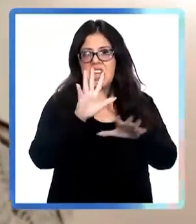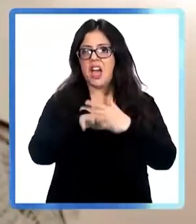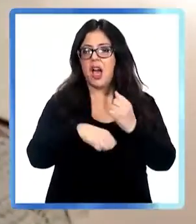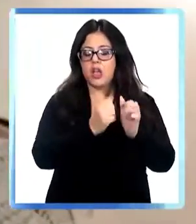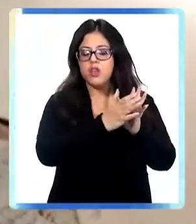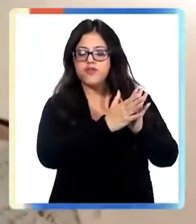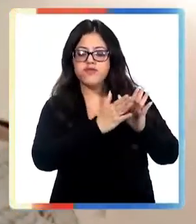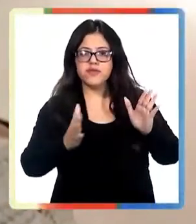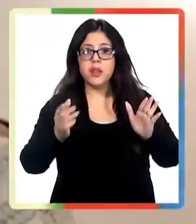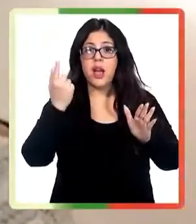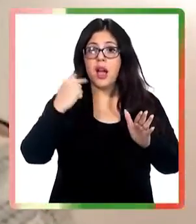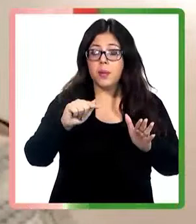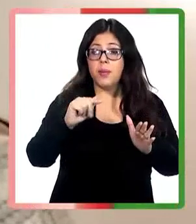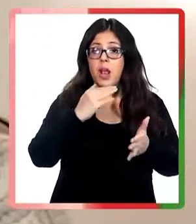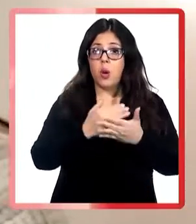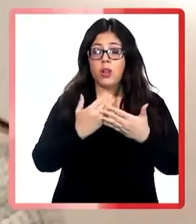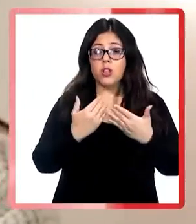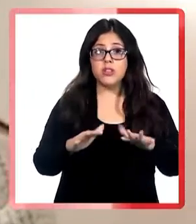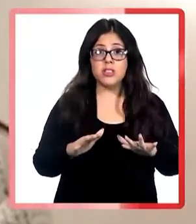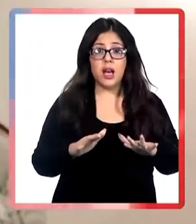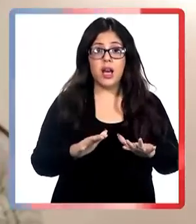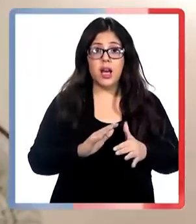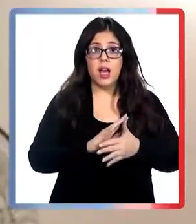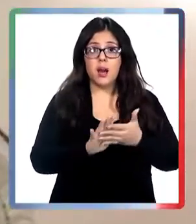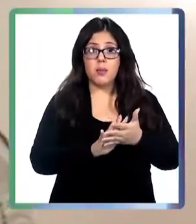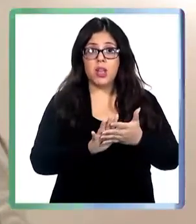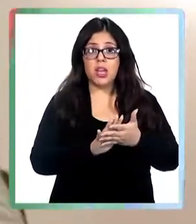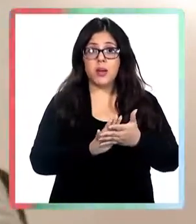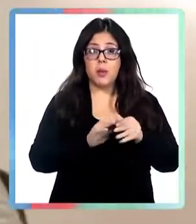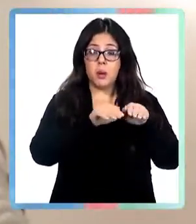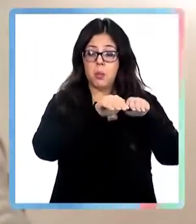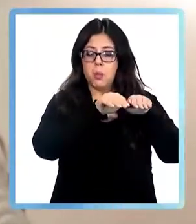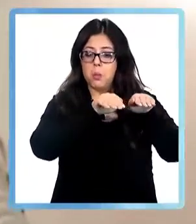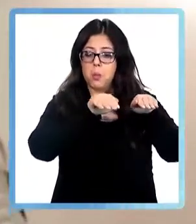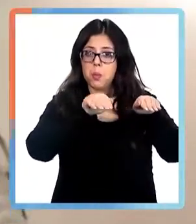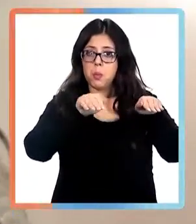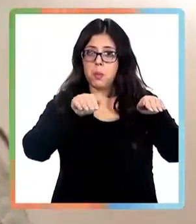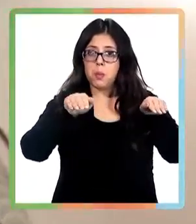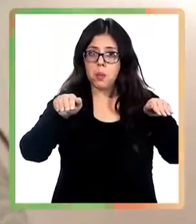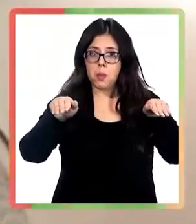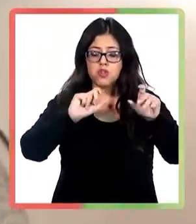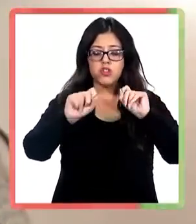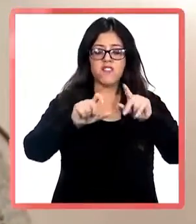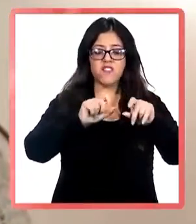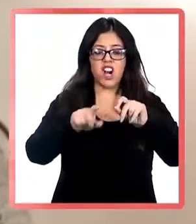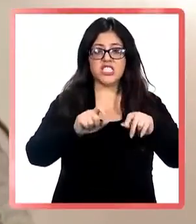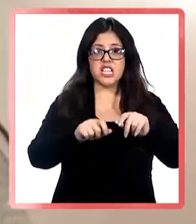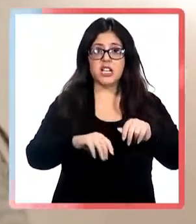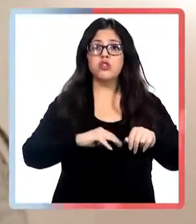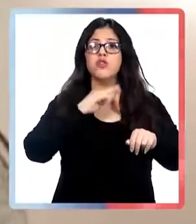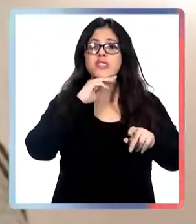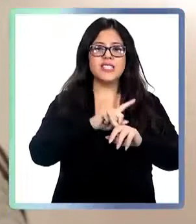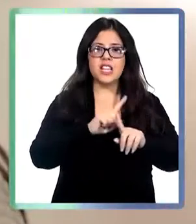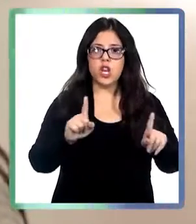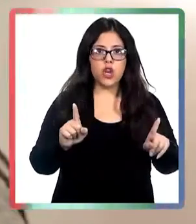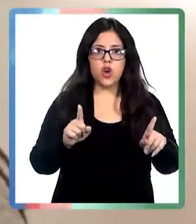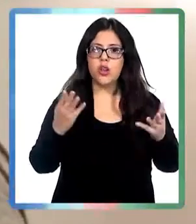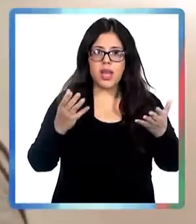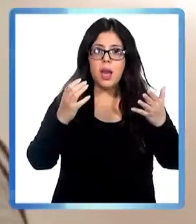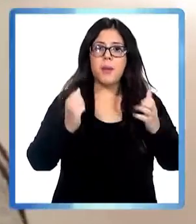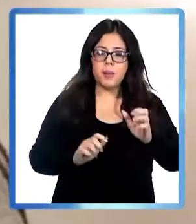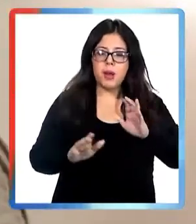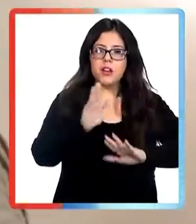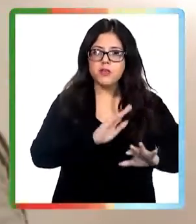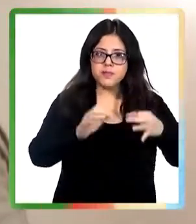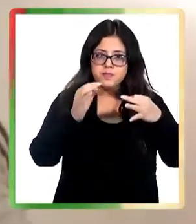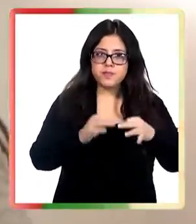años. Sin embargo, cuando estamos en este momento de plano o de meseta, de nuestros anticuerpos no son suficientes para poder generar